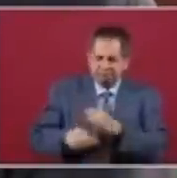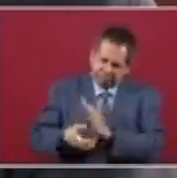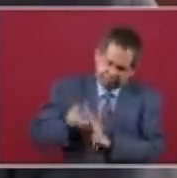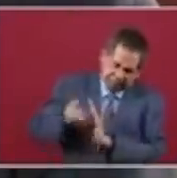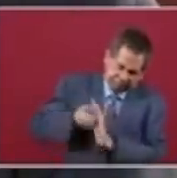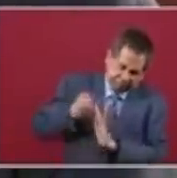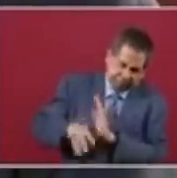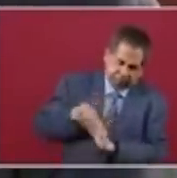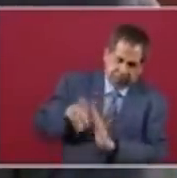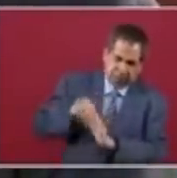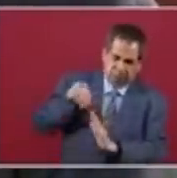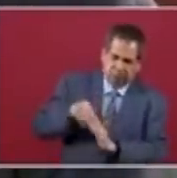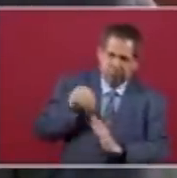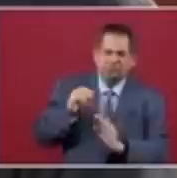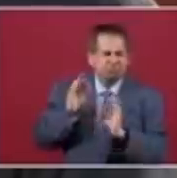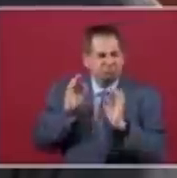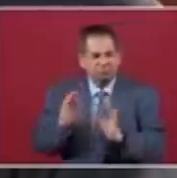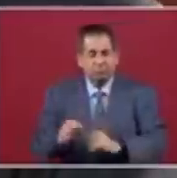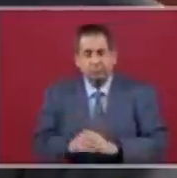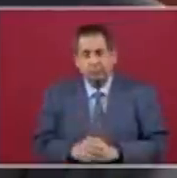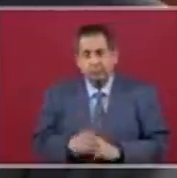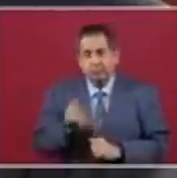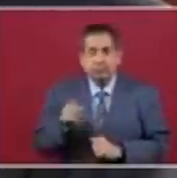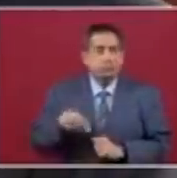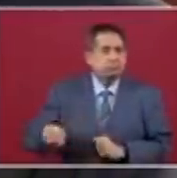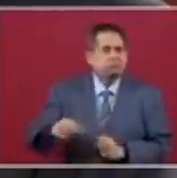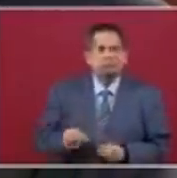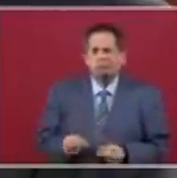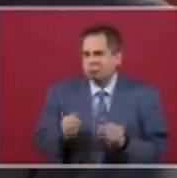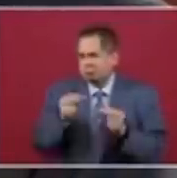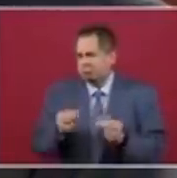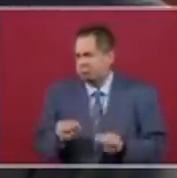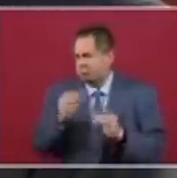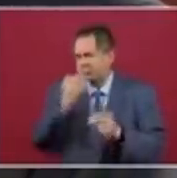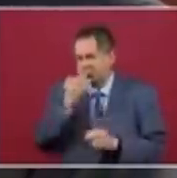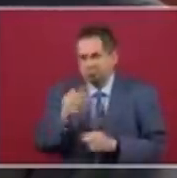y es un negocio muy rentable,